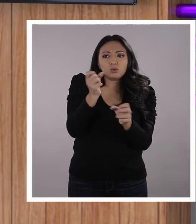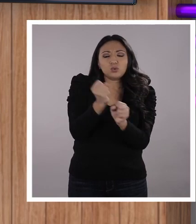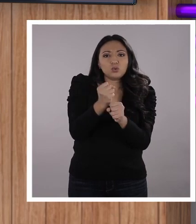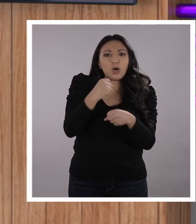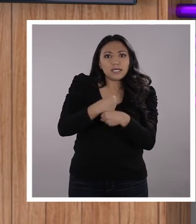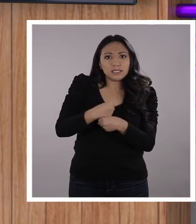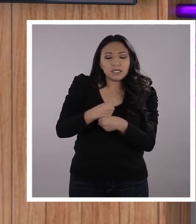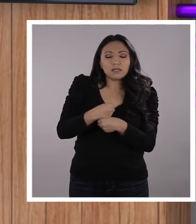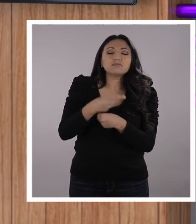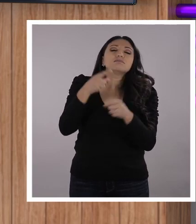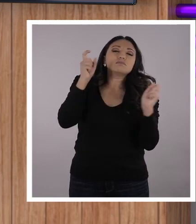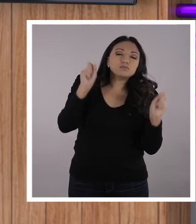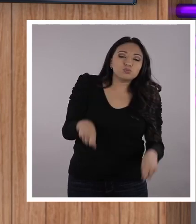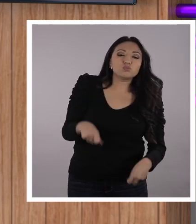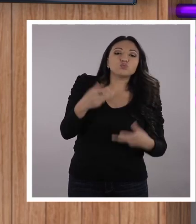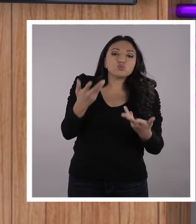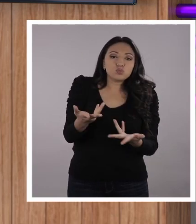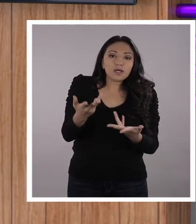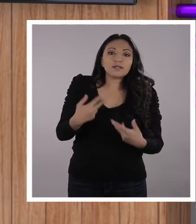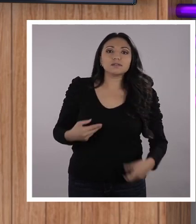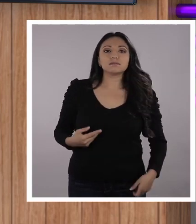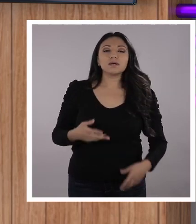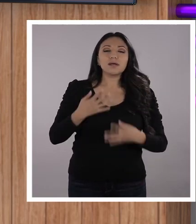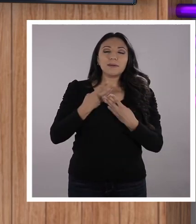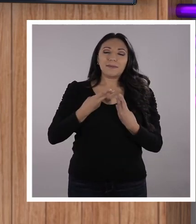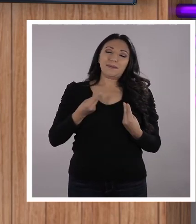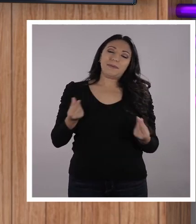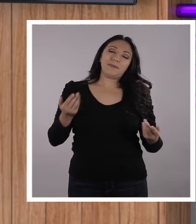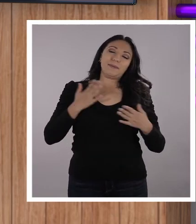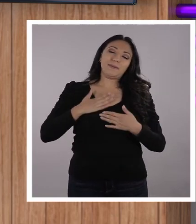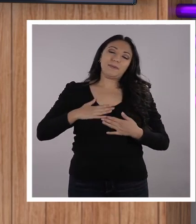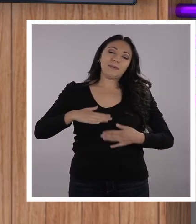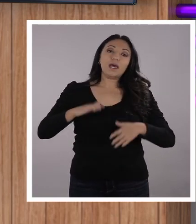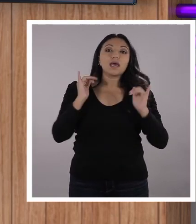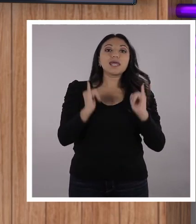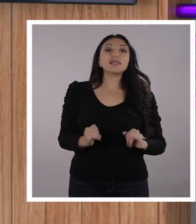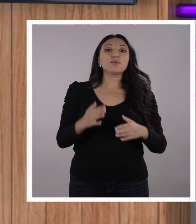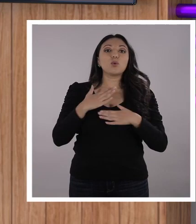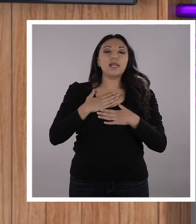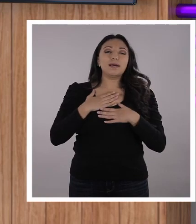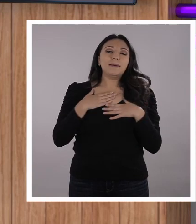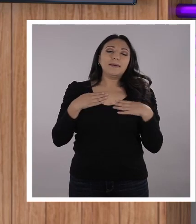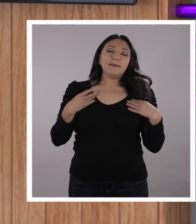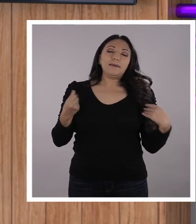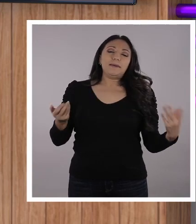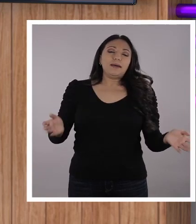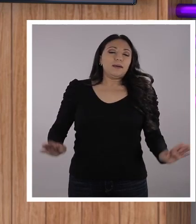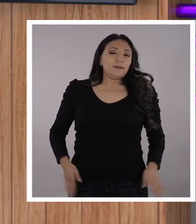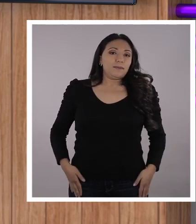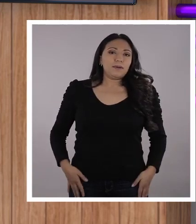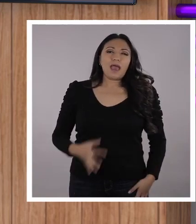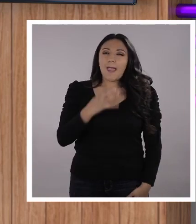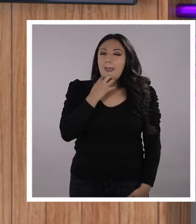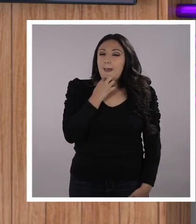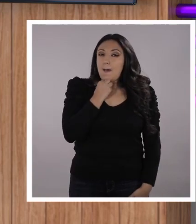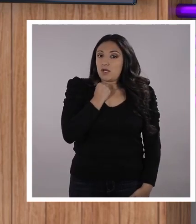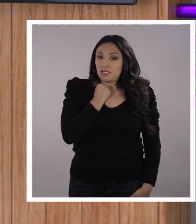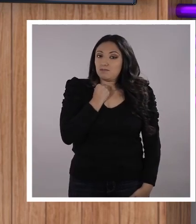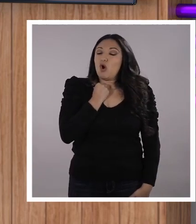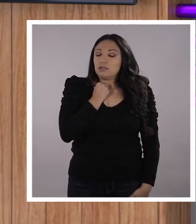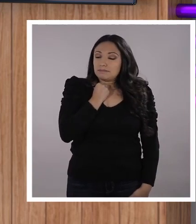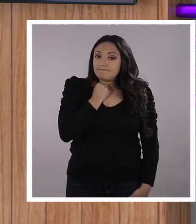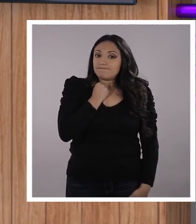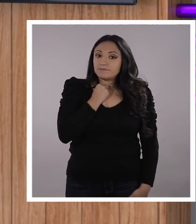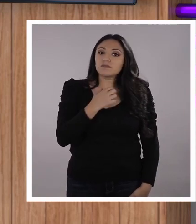hacer, vives poder, puedes también experimentar un placer totalmente individual. ¿Sí? Súper egoísta.